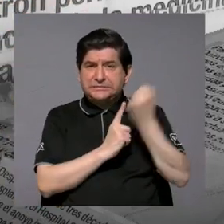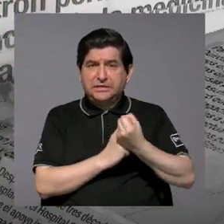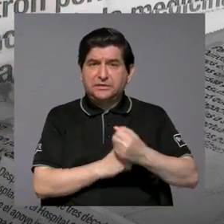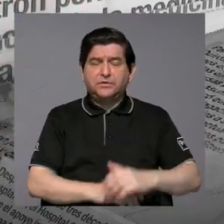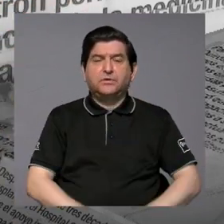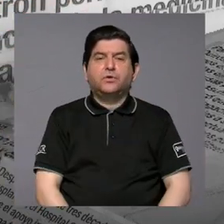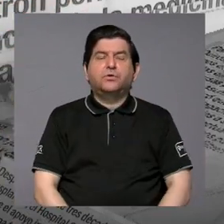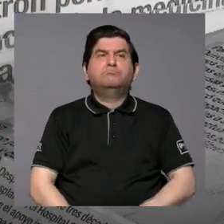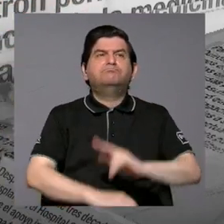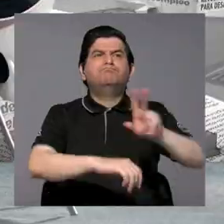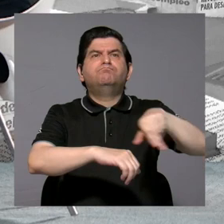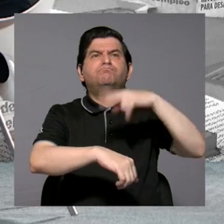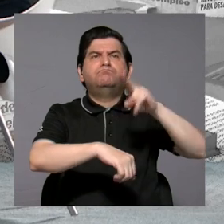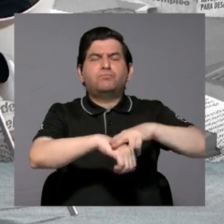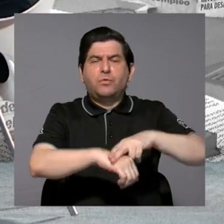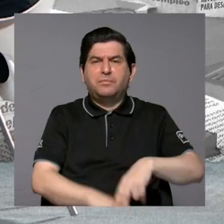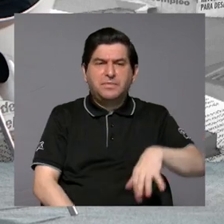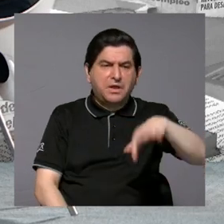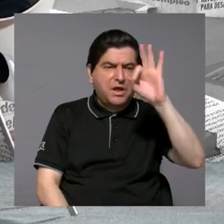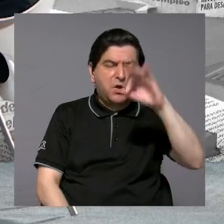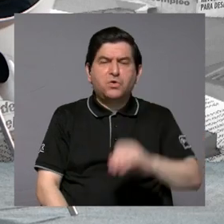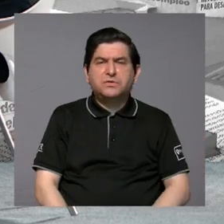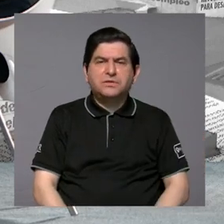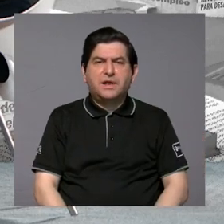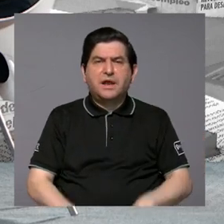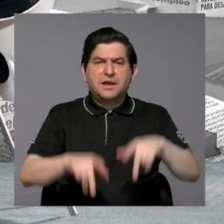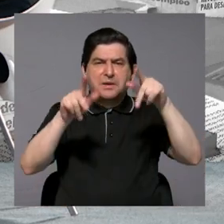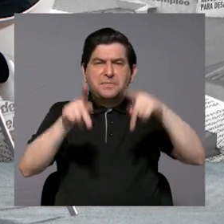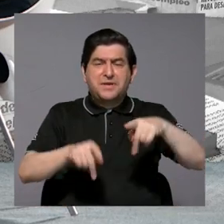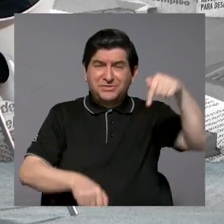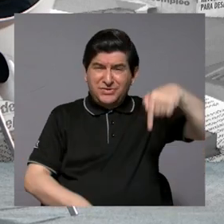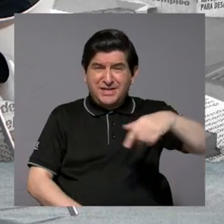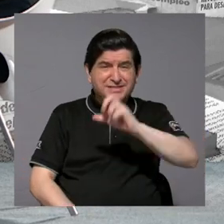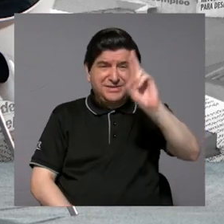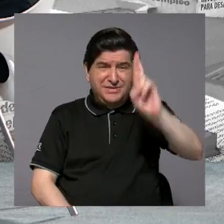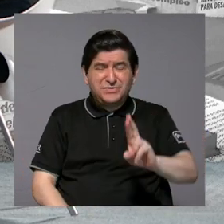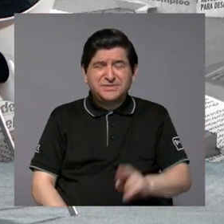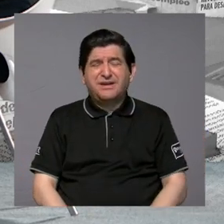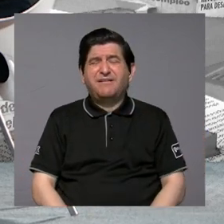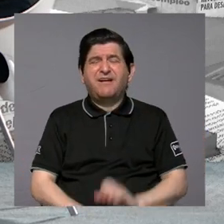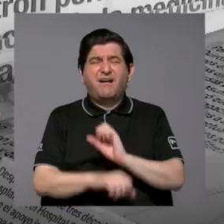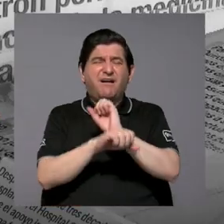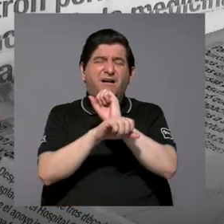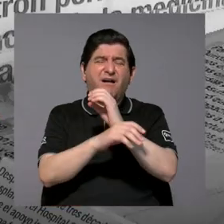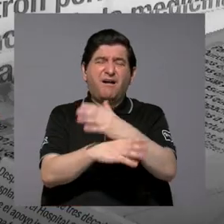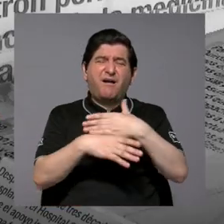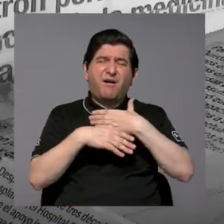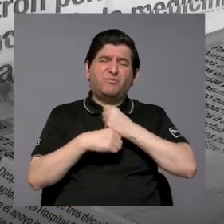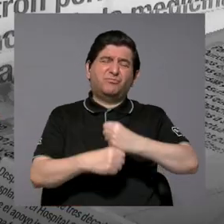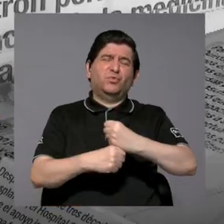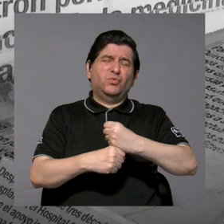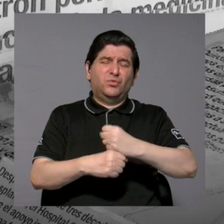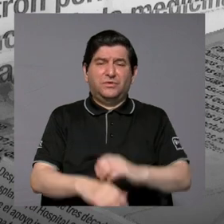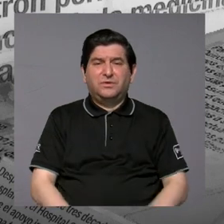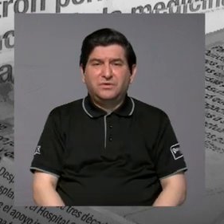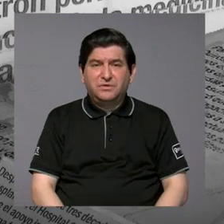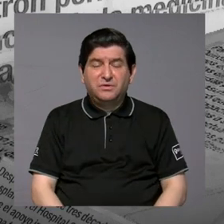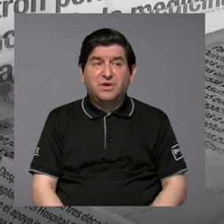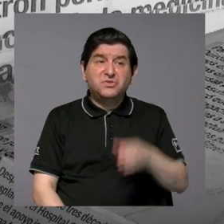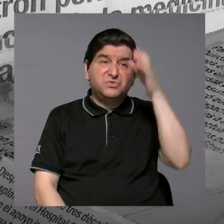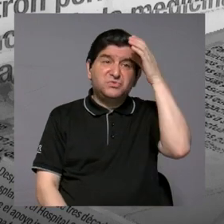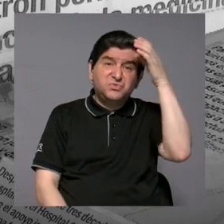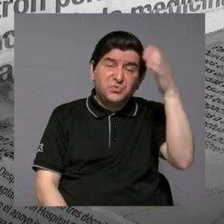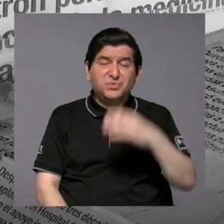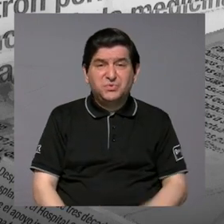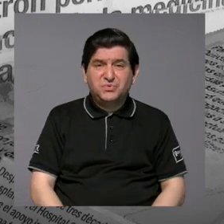riesgo bueno Generalmente nos encontramos con que el Tico es muy confiado Entonces el Tico este